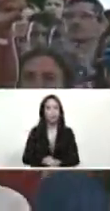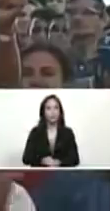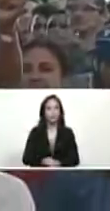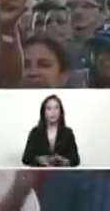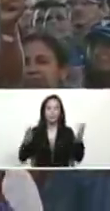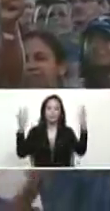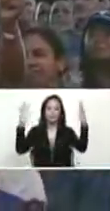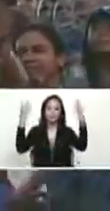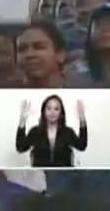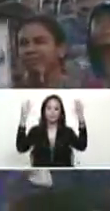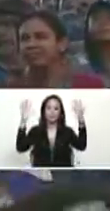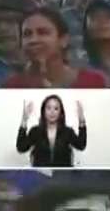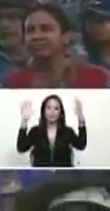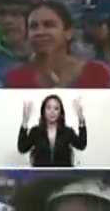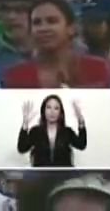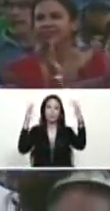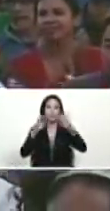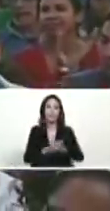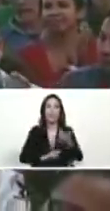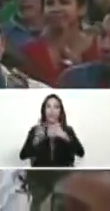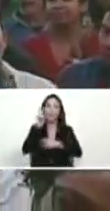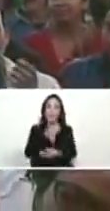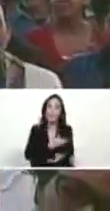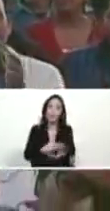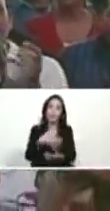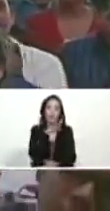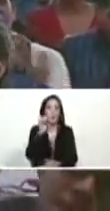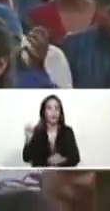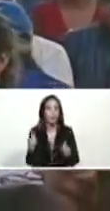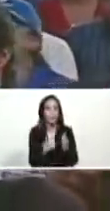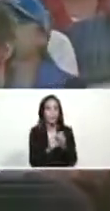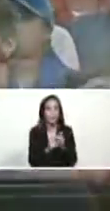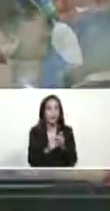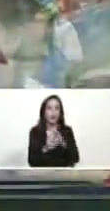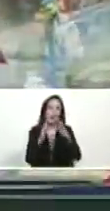este gran logro de los 2.500.000 viviendas.